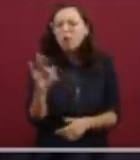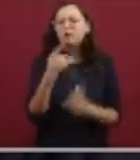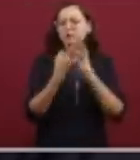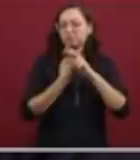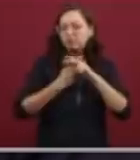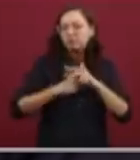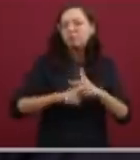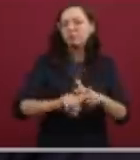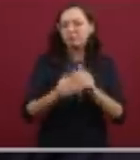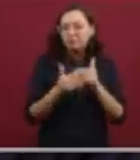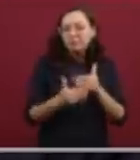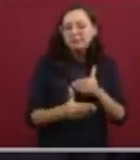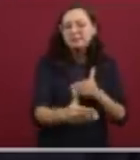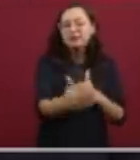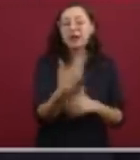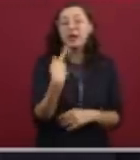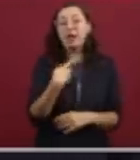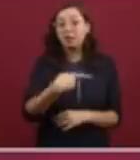pero